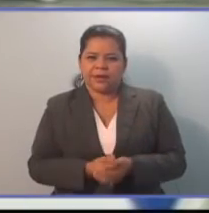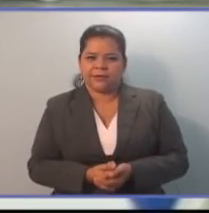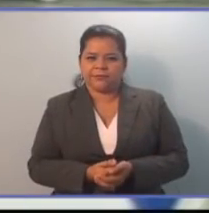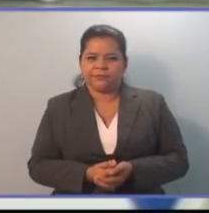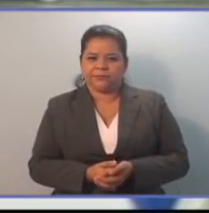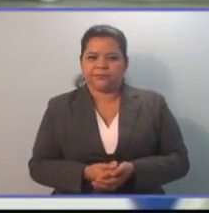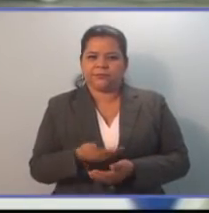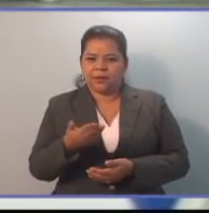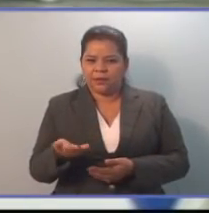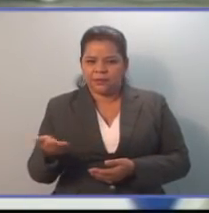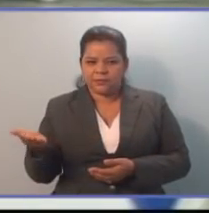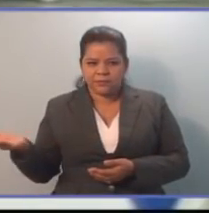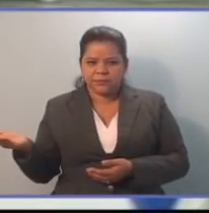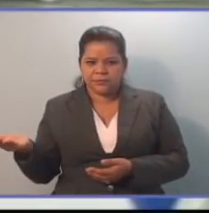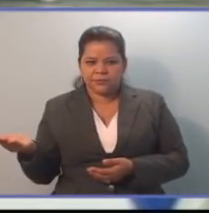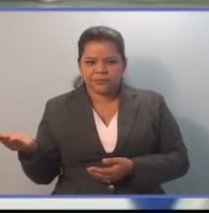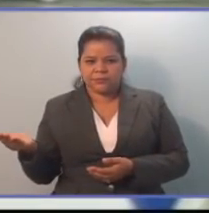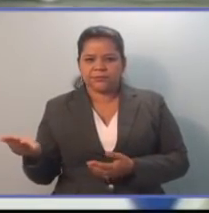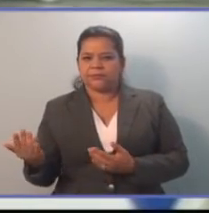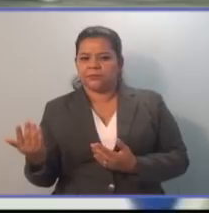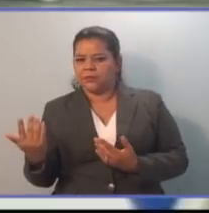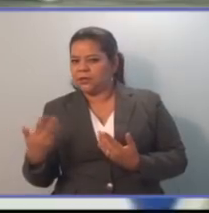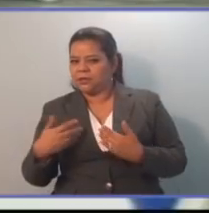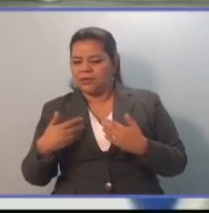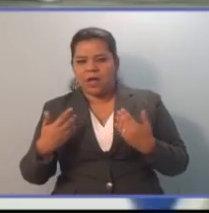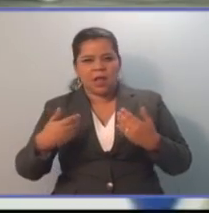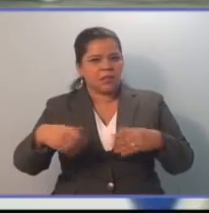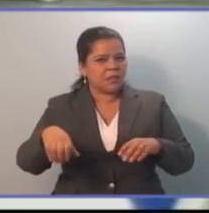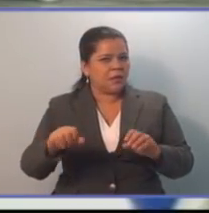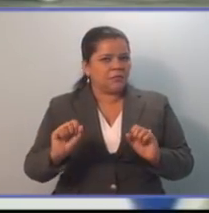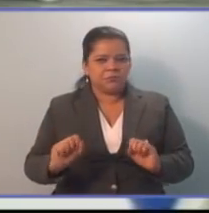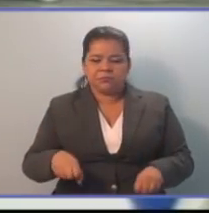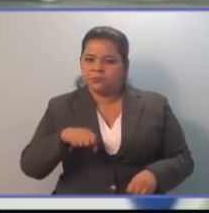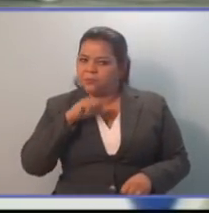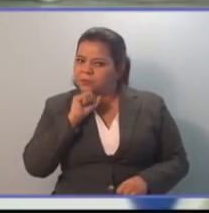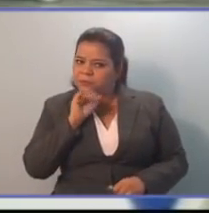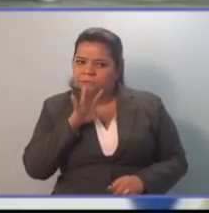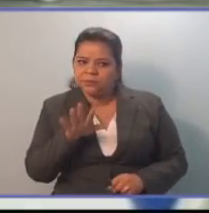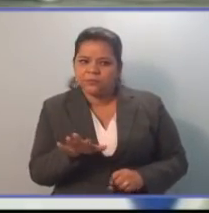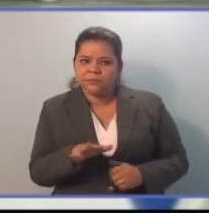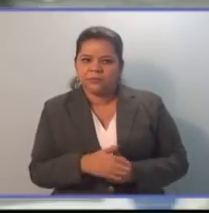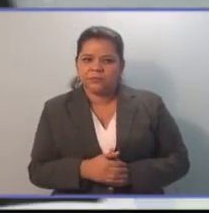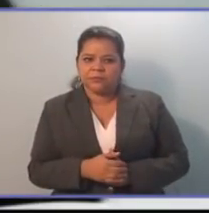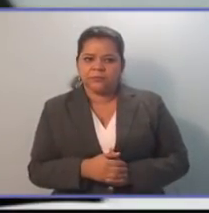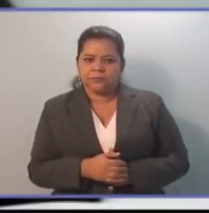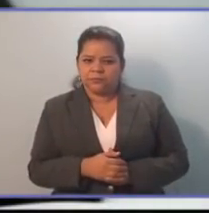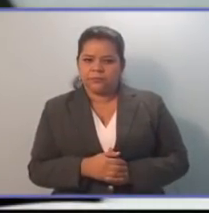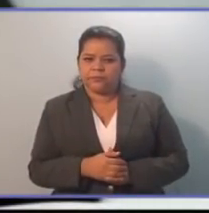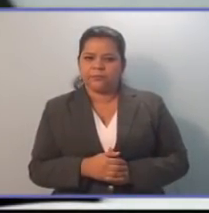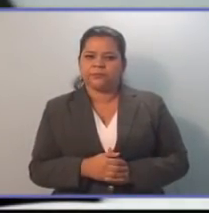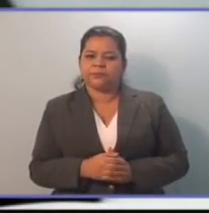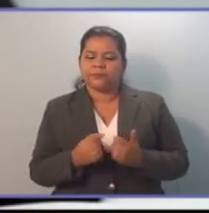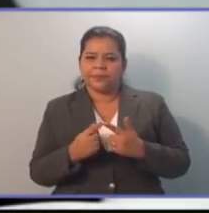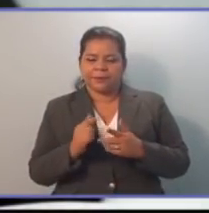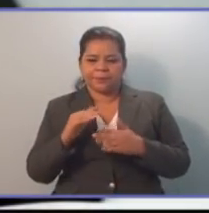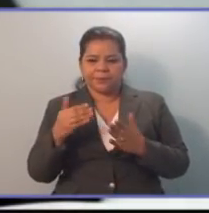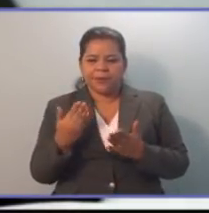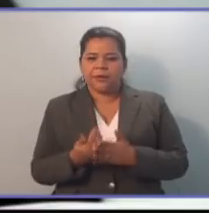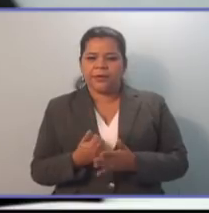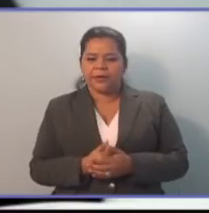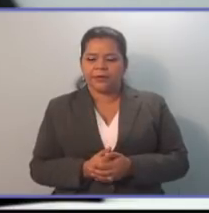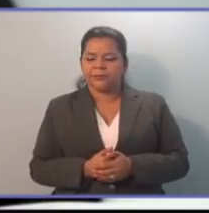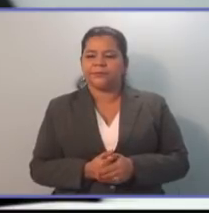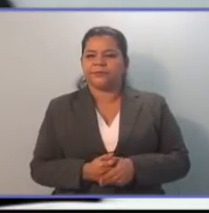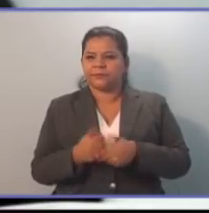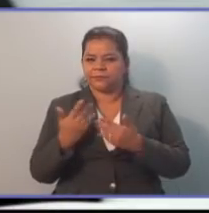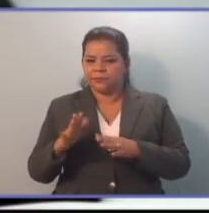salen fuera de la capacidad de respuesta. Nuestra capacidad instalada ahorita ya no da abasto